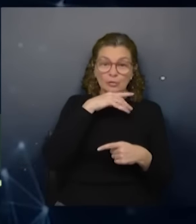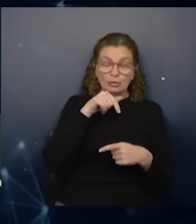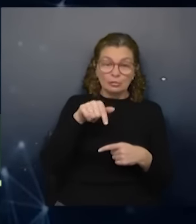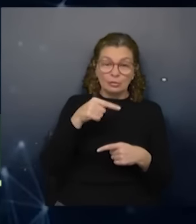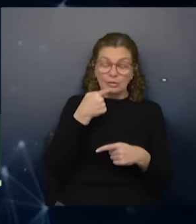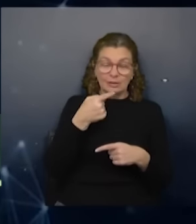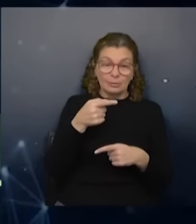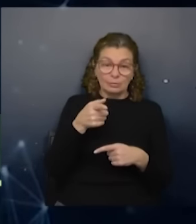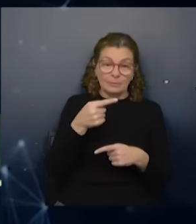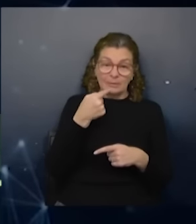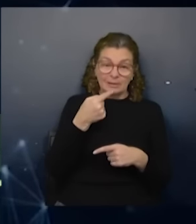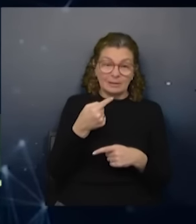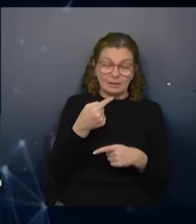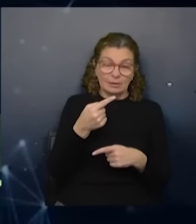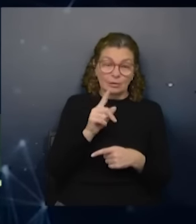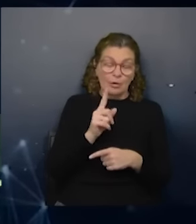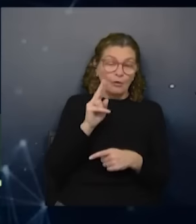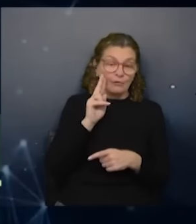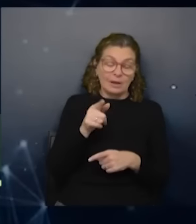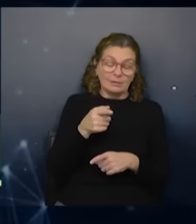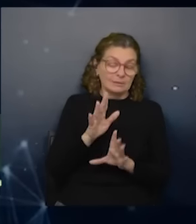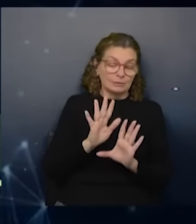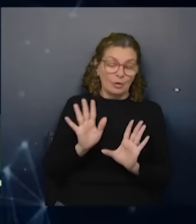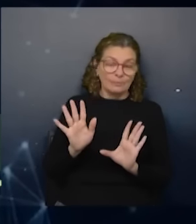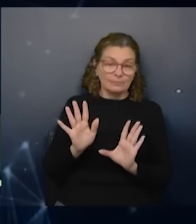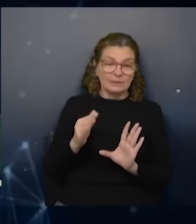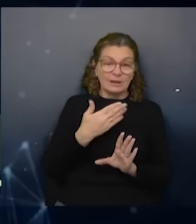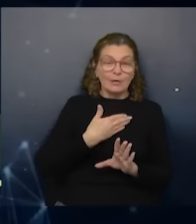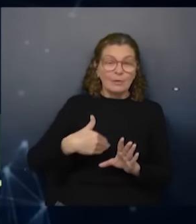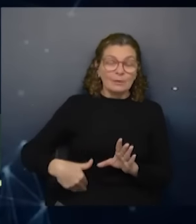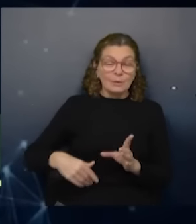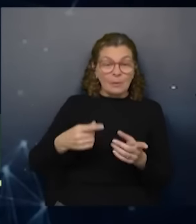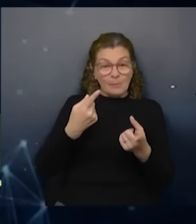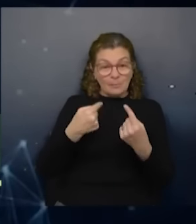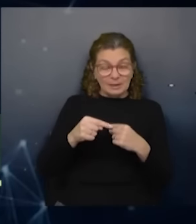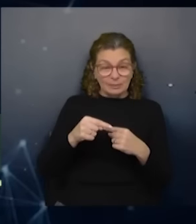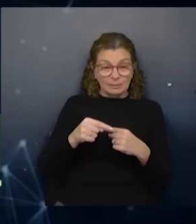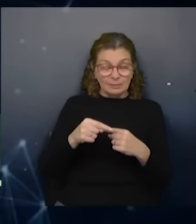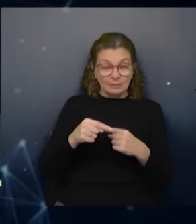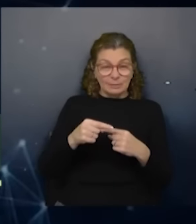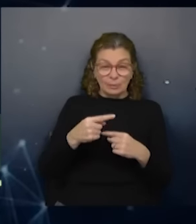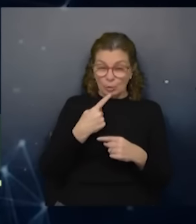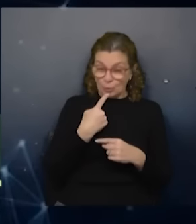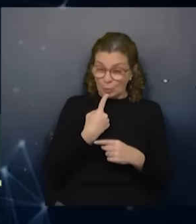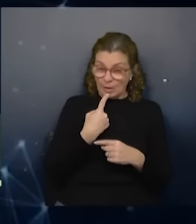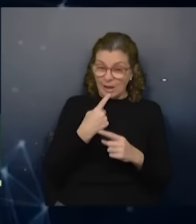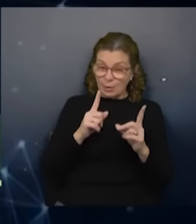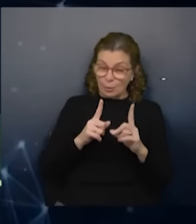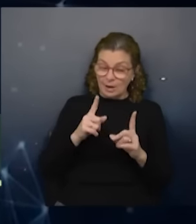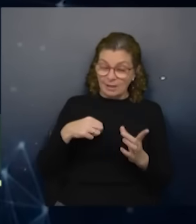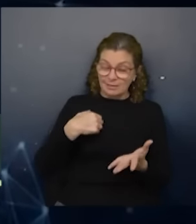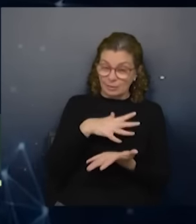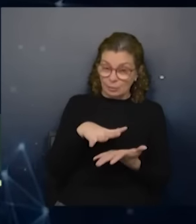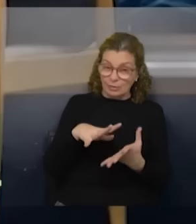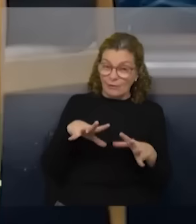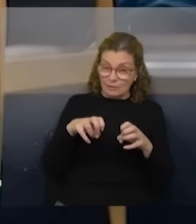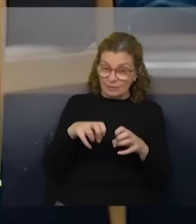usted me va a decir que que que no se ve así desde el gobierno Pero inquietaron algunas de las situaciones que se